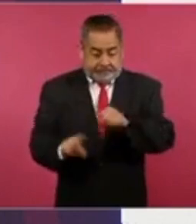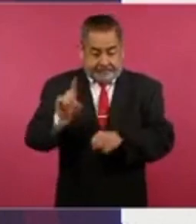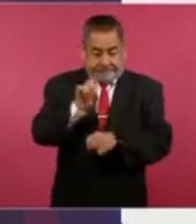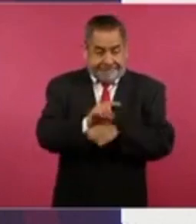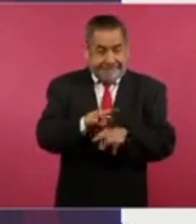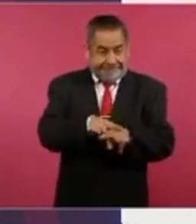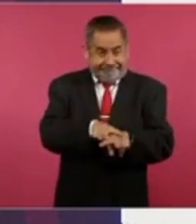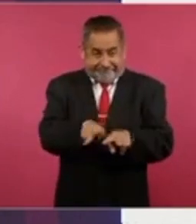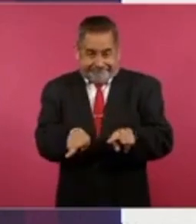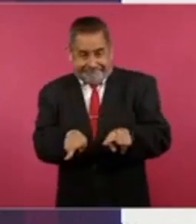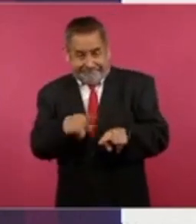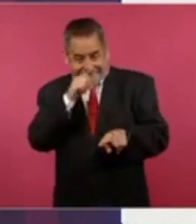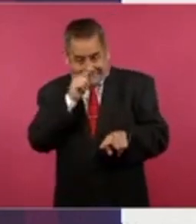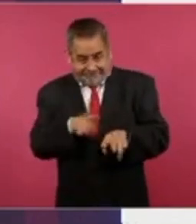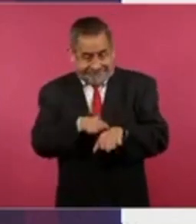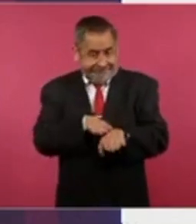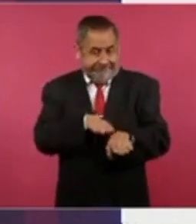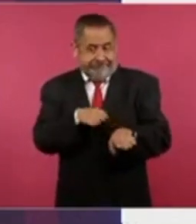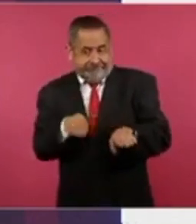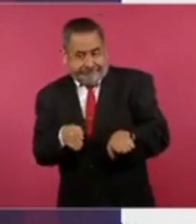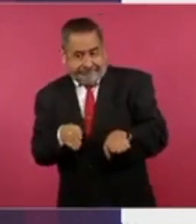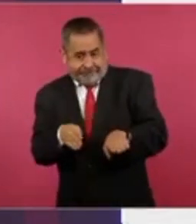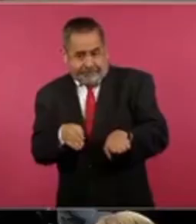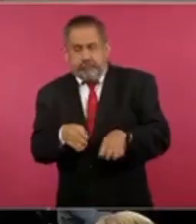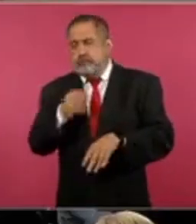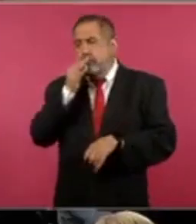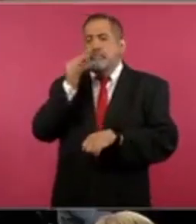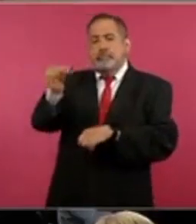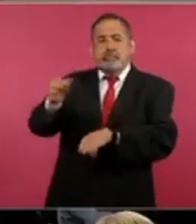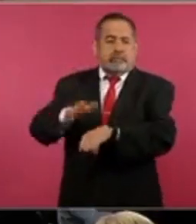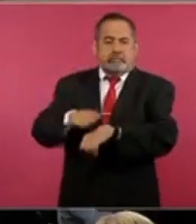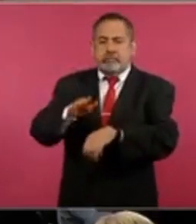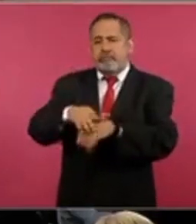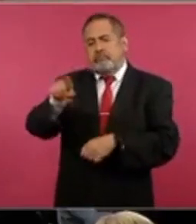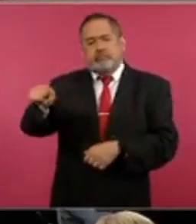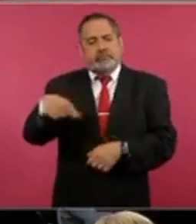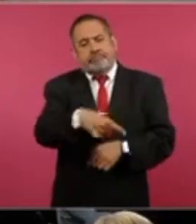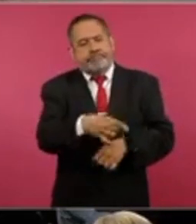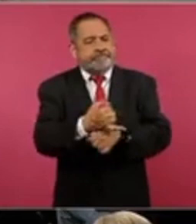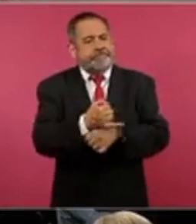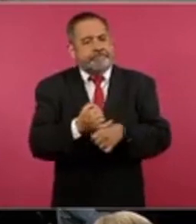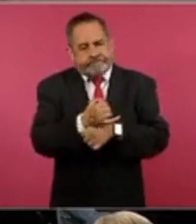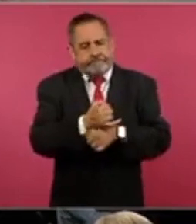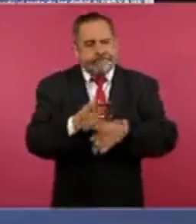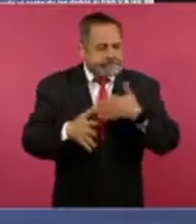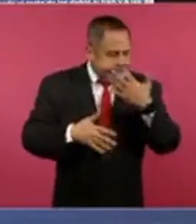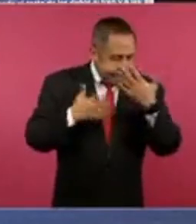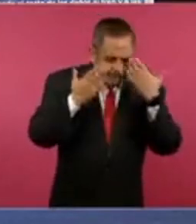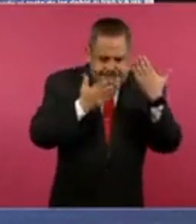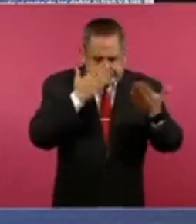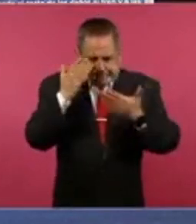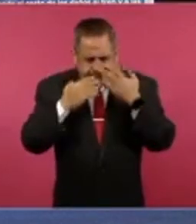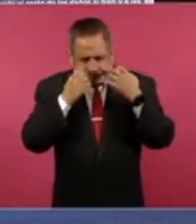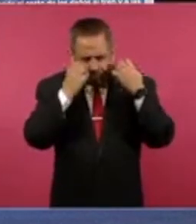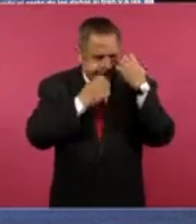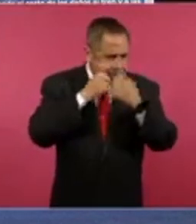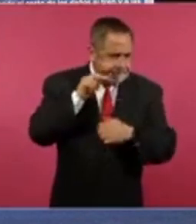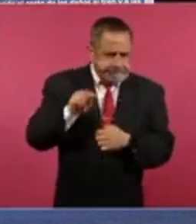madrugada del día que sucedieron los hechos. Entonces, ha estado realizando investigaciones, haciendo